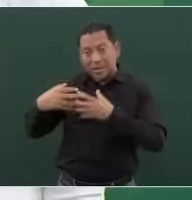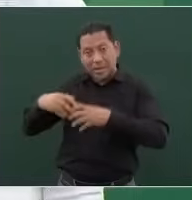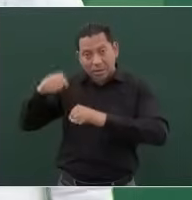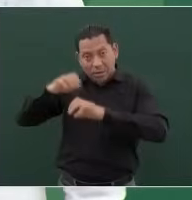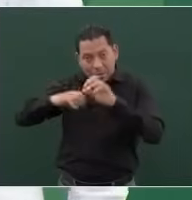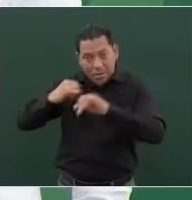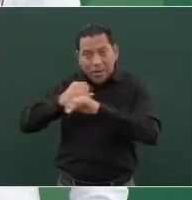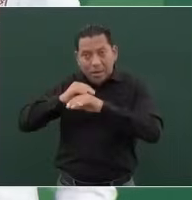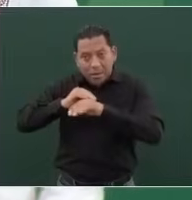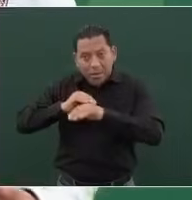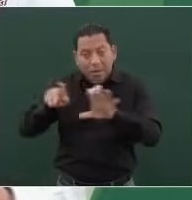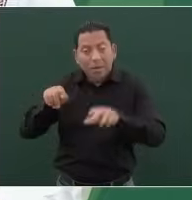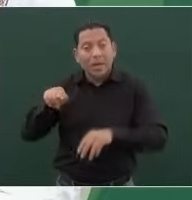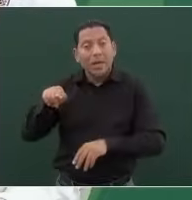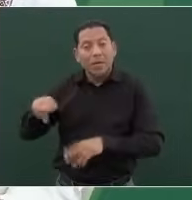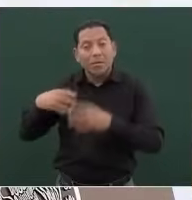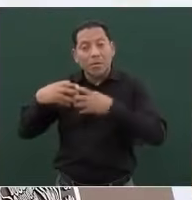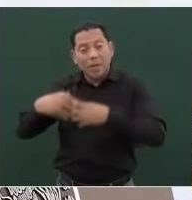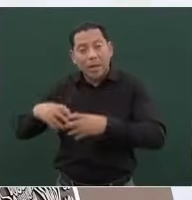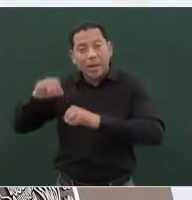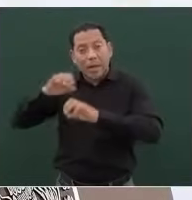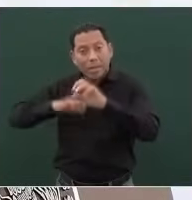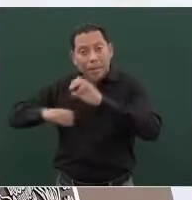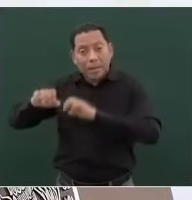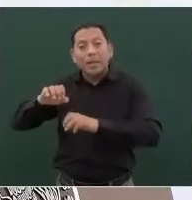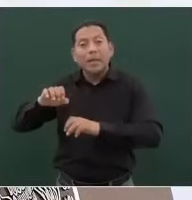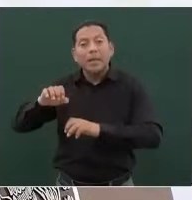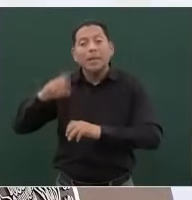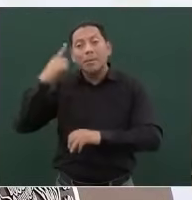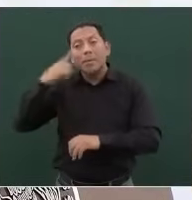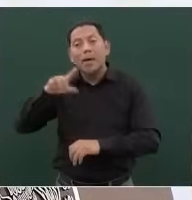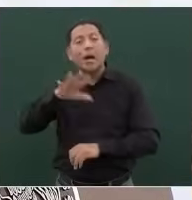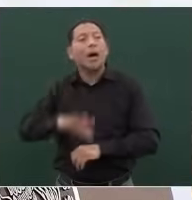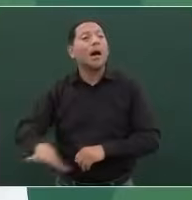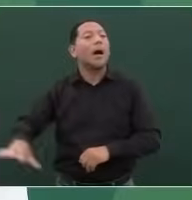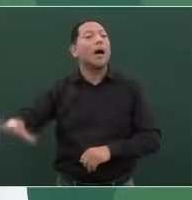entender que son entidades de interés público,